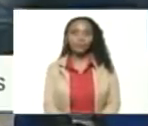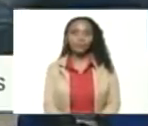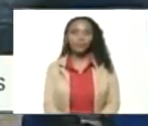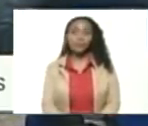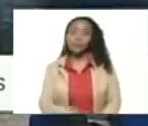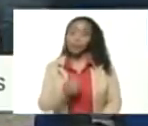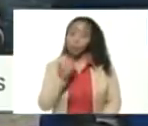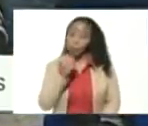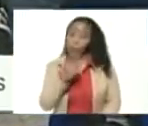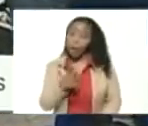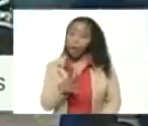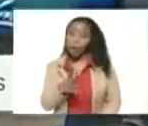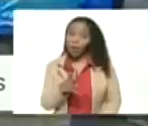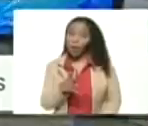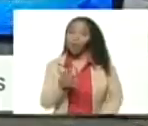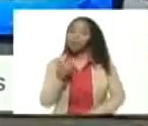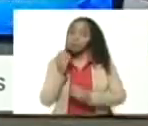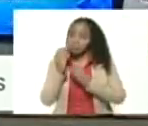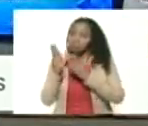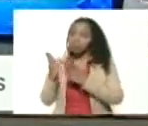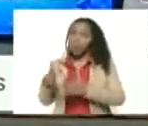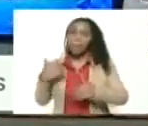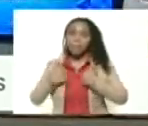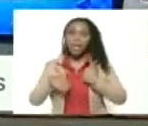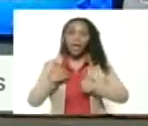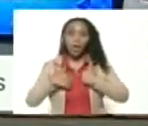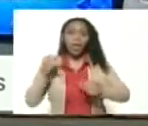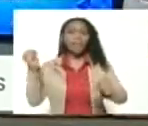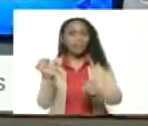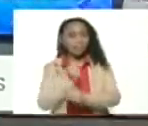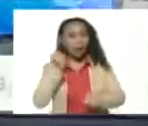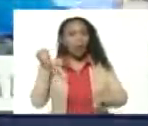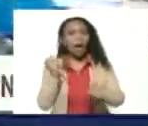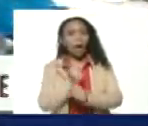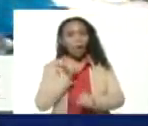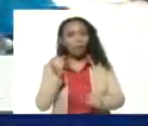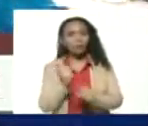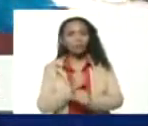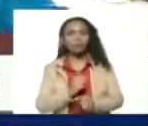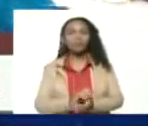Bueno, buen miércoles de trabajo.